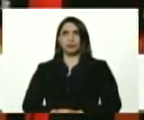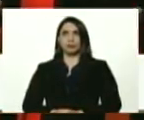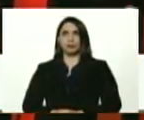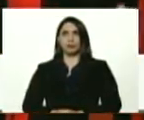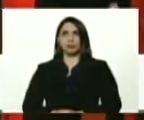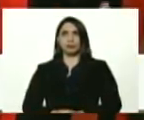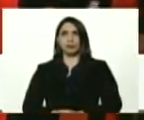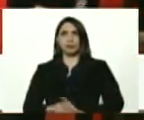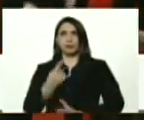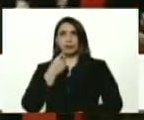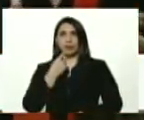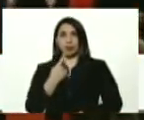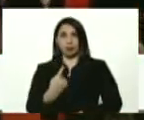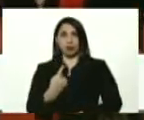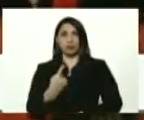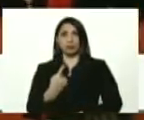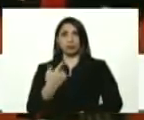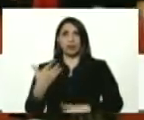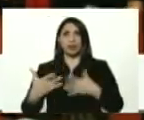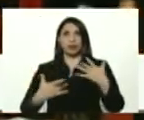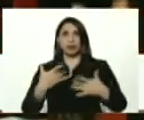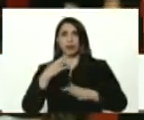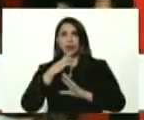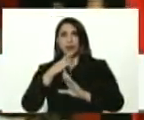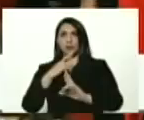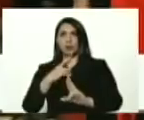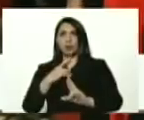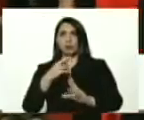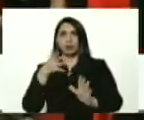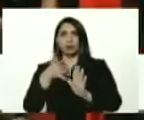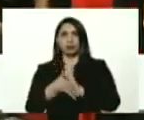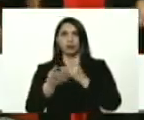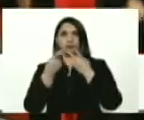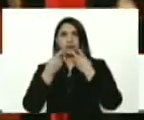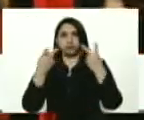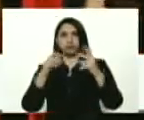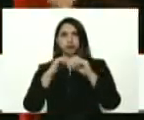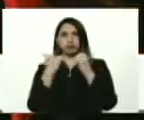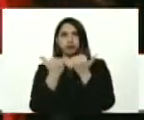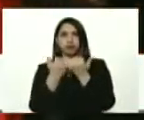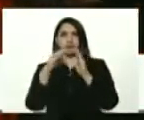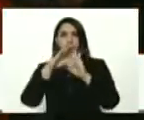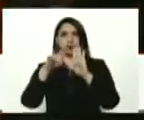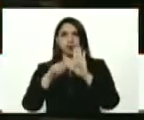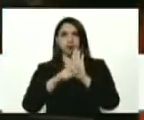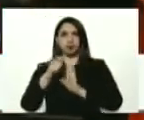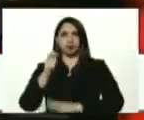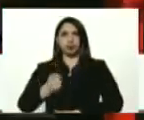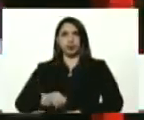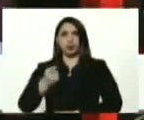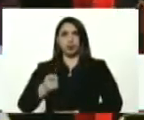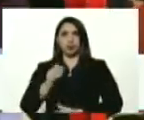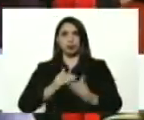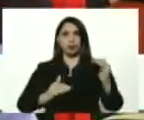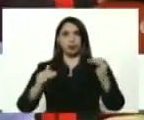Les decía que este hecho responde precisamente a la declaratoria de la Sala Constitucional del Tribunal Supremo de Justicia, que en su